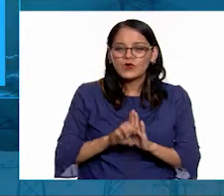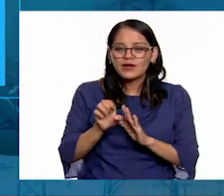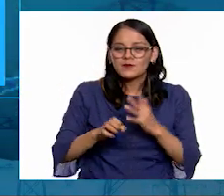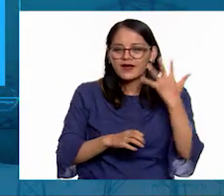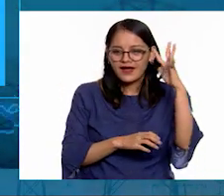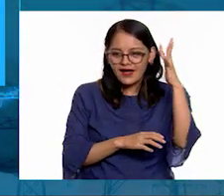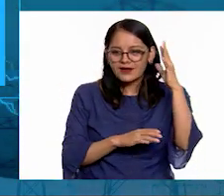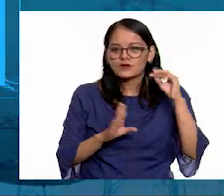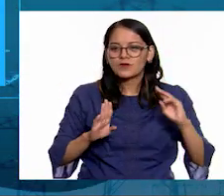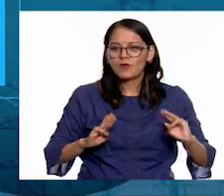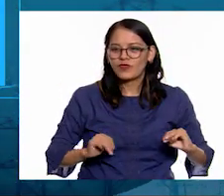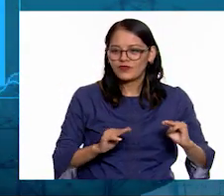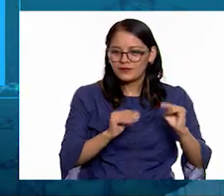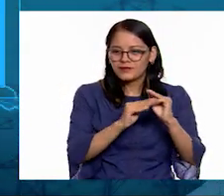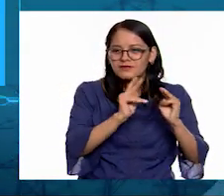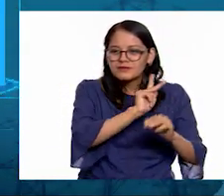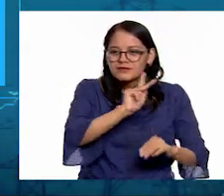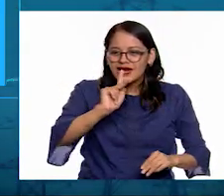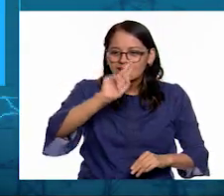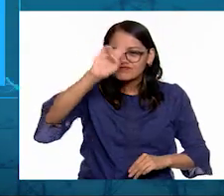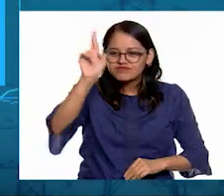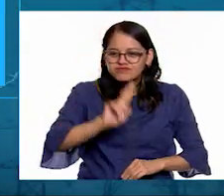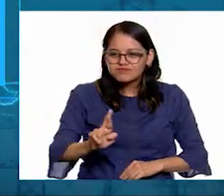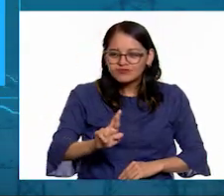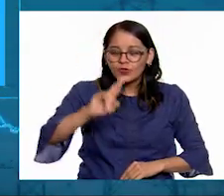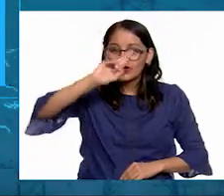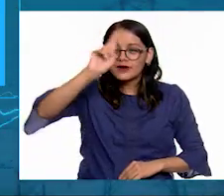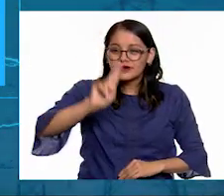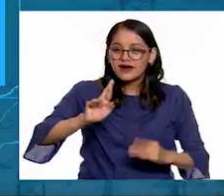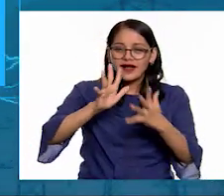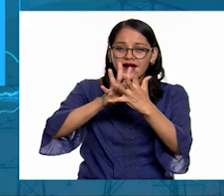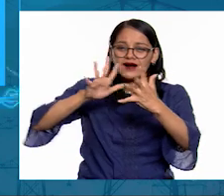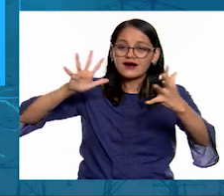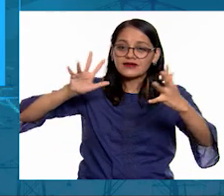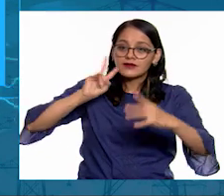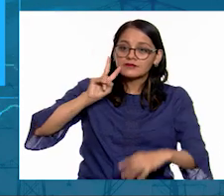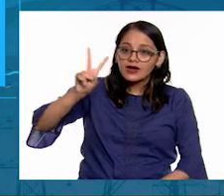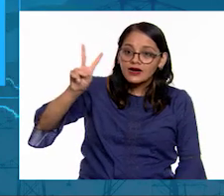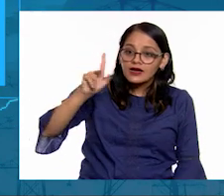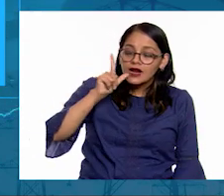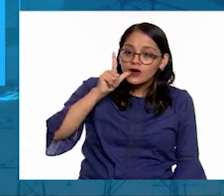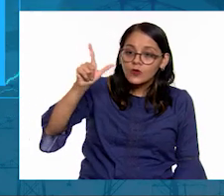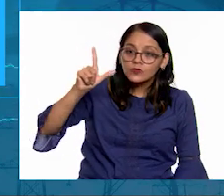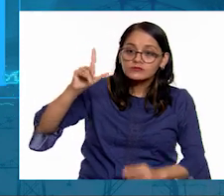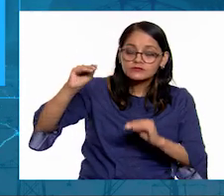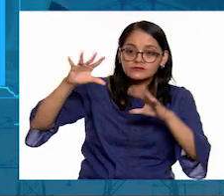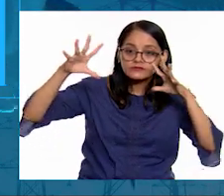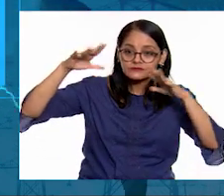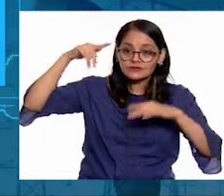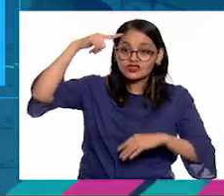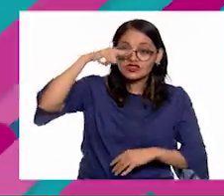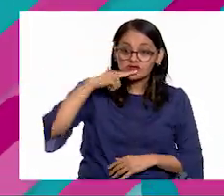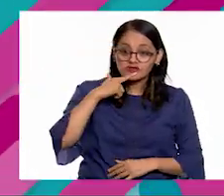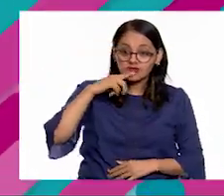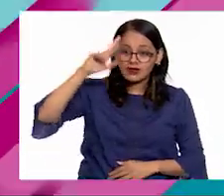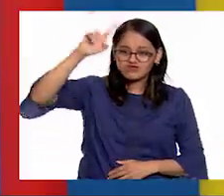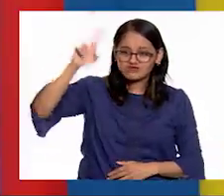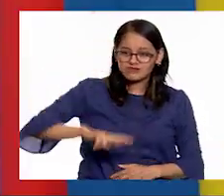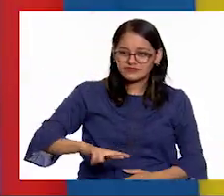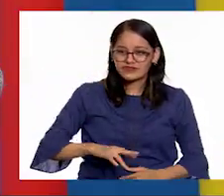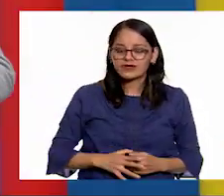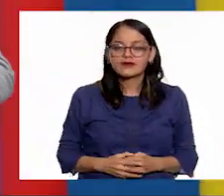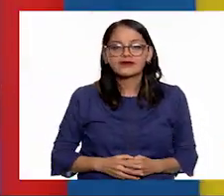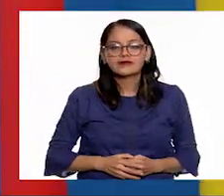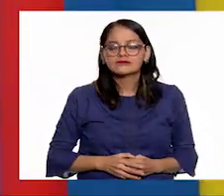árbol o una montaña. Pero este es tan grande que lo vemos como los rayos en una noche de tormenta.